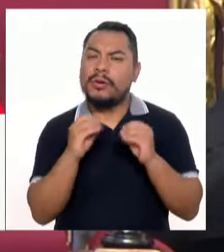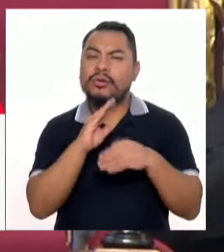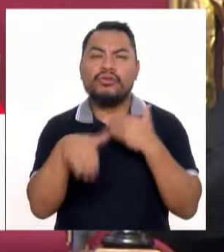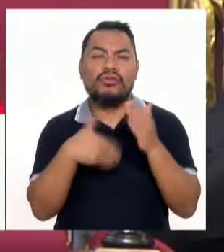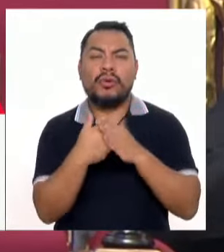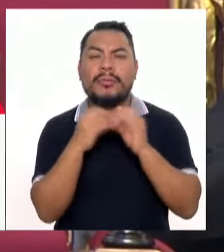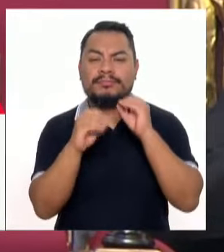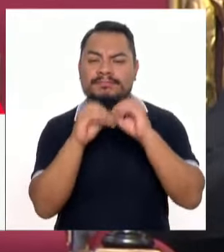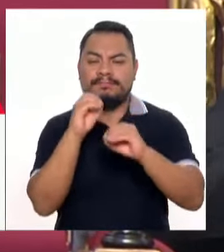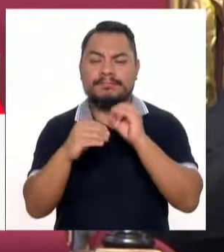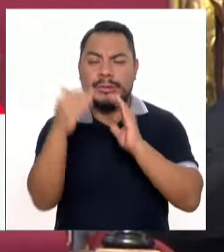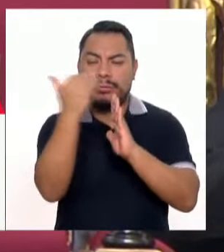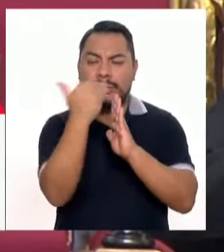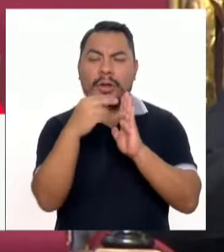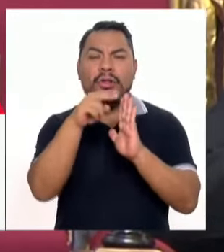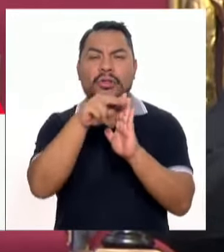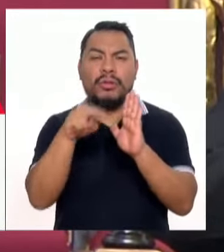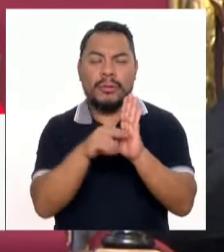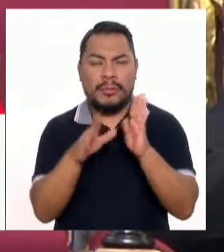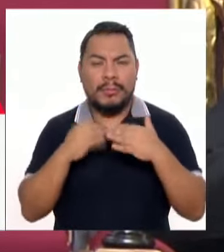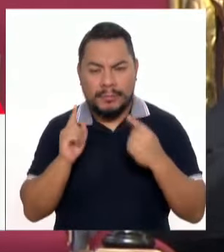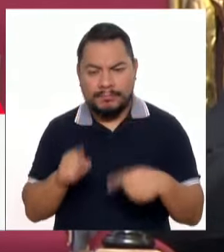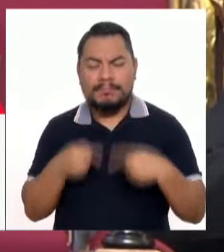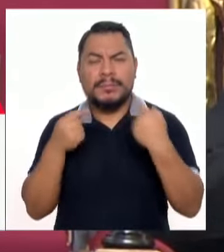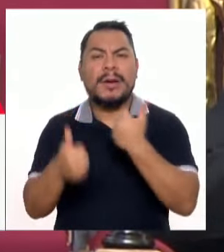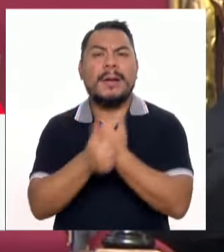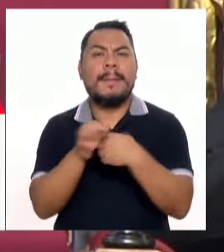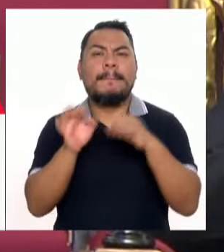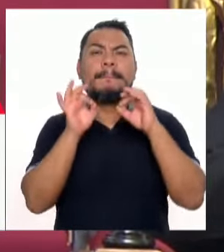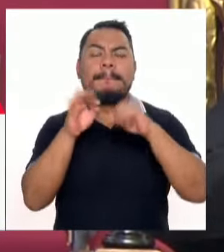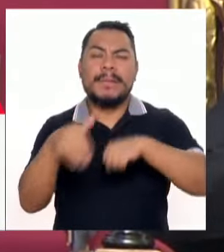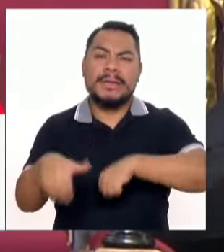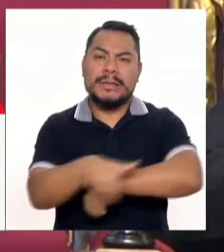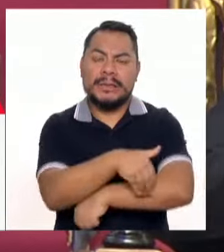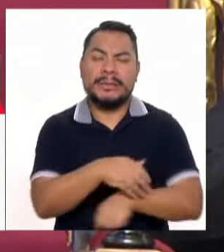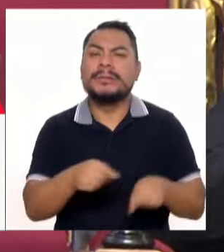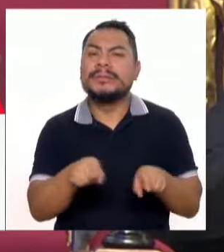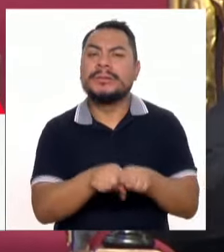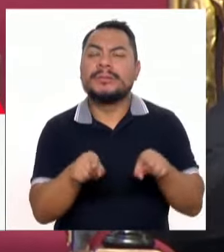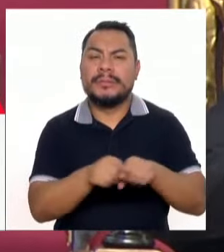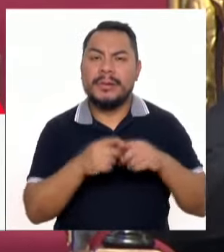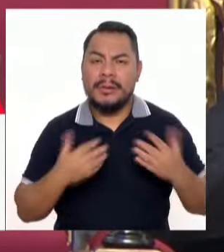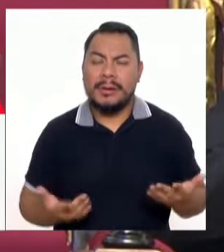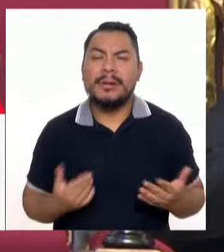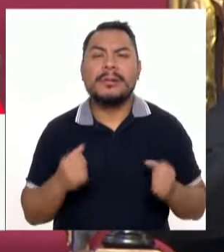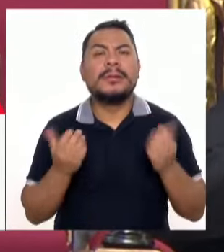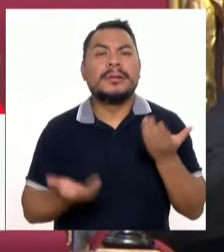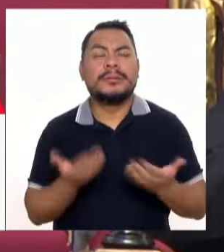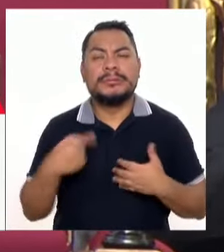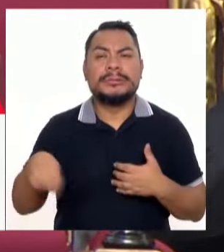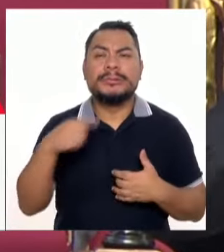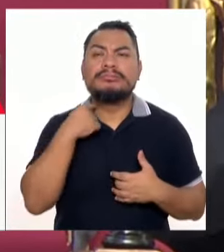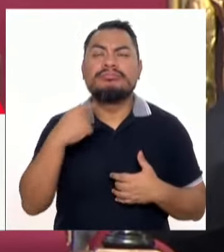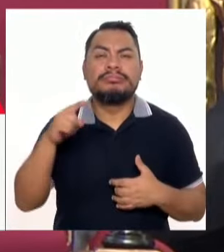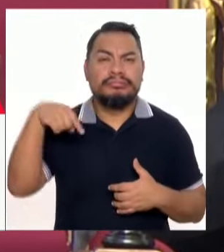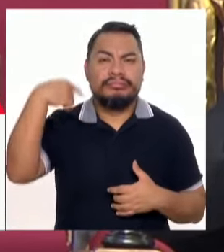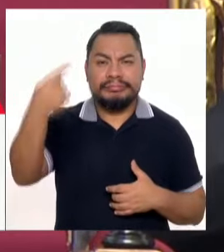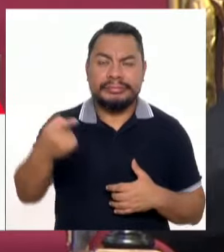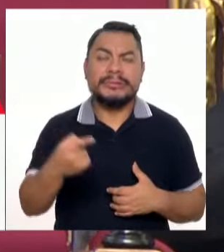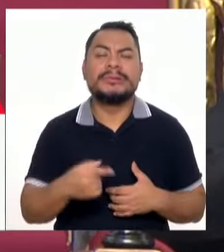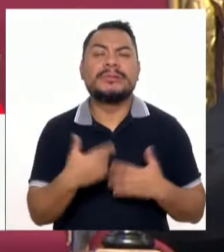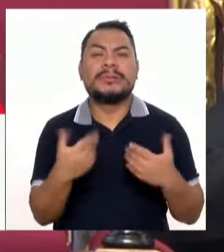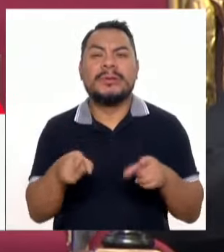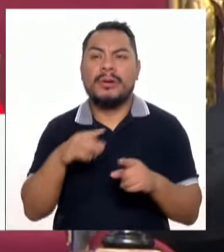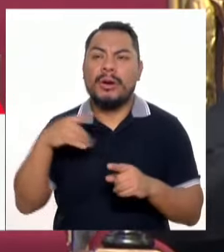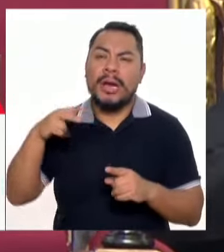de normas para hacer frente a la inseguridad, así como también las posibles consecuencias del fenómeno